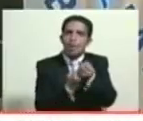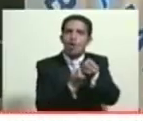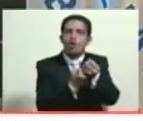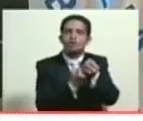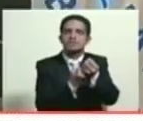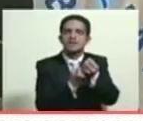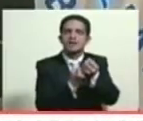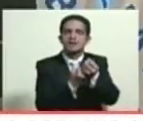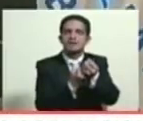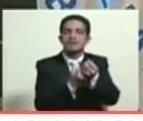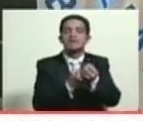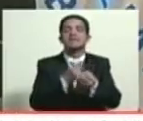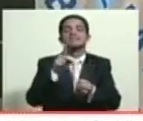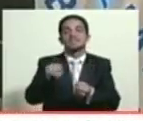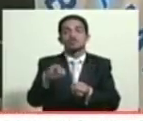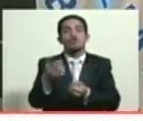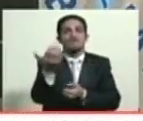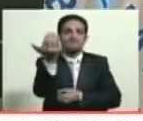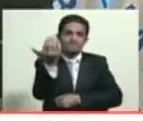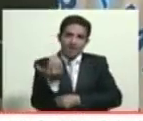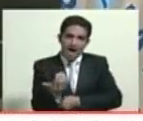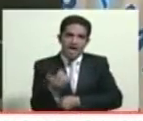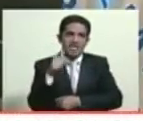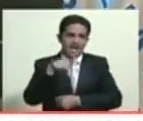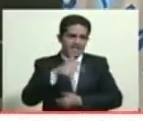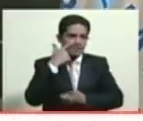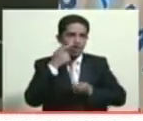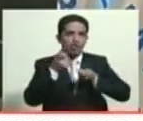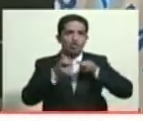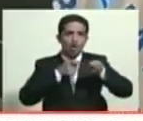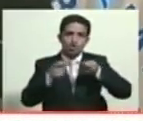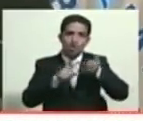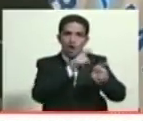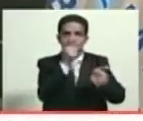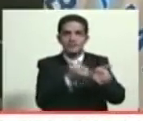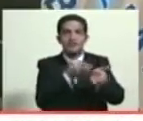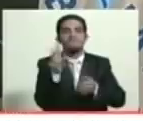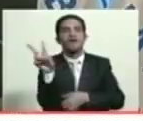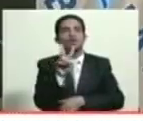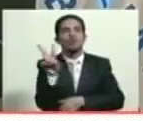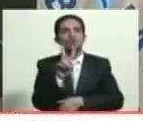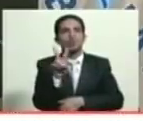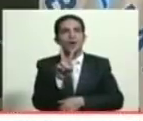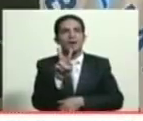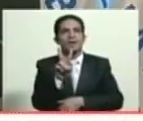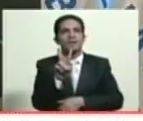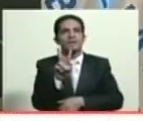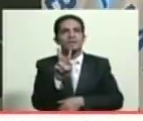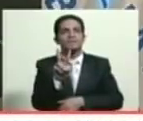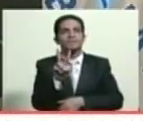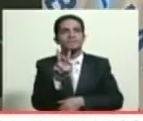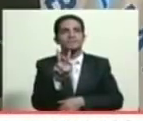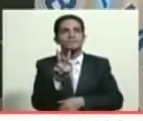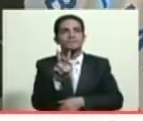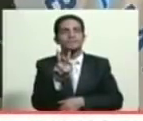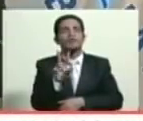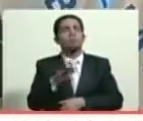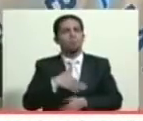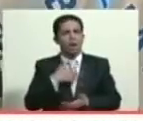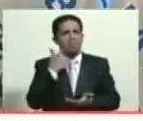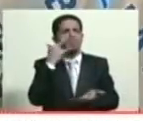automáticamente, sino que pueden venir a la Contraloría General de la República para que puedan